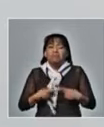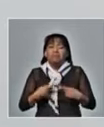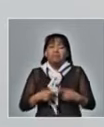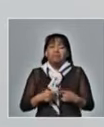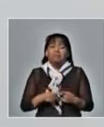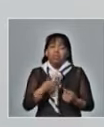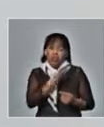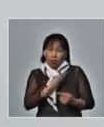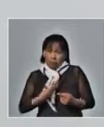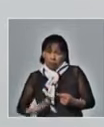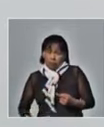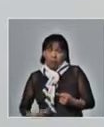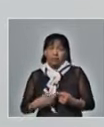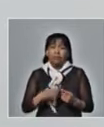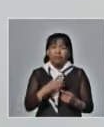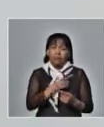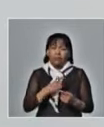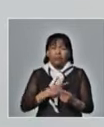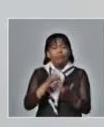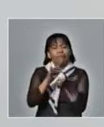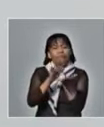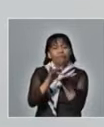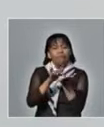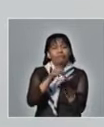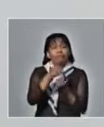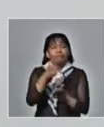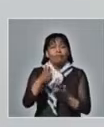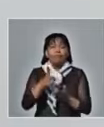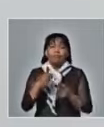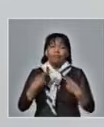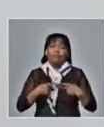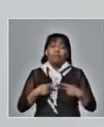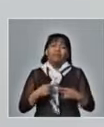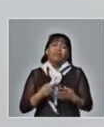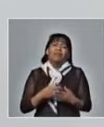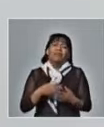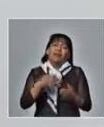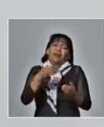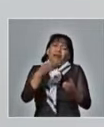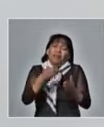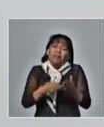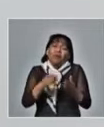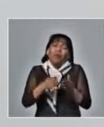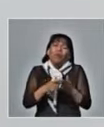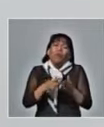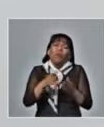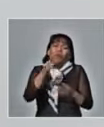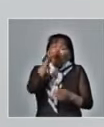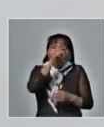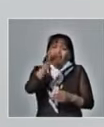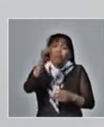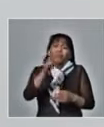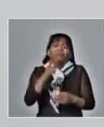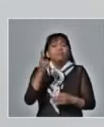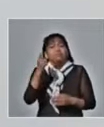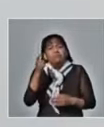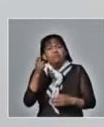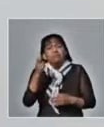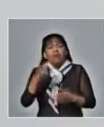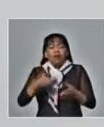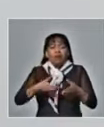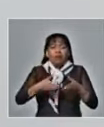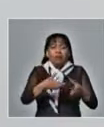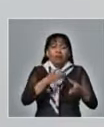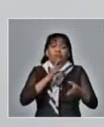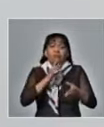cada uno de los municipios. Debemos de apoyar a los ciudadanos que les hace falta con electrificación, con agua, drenaje y